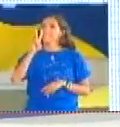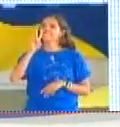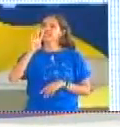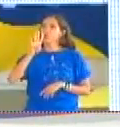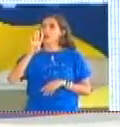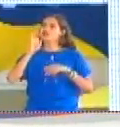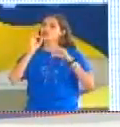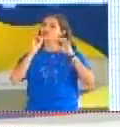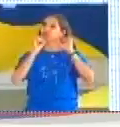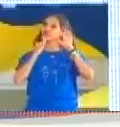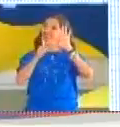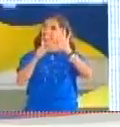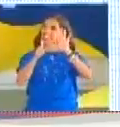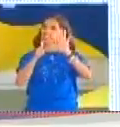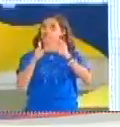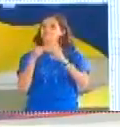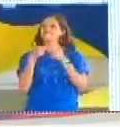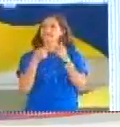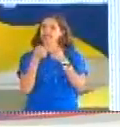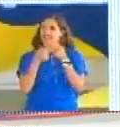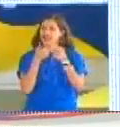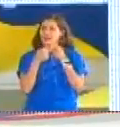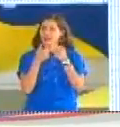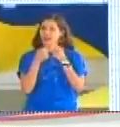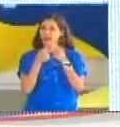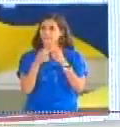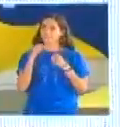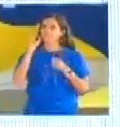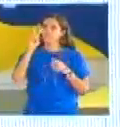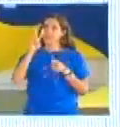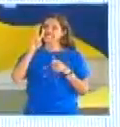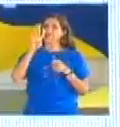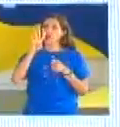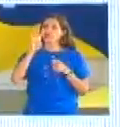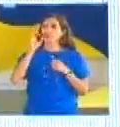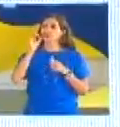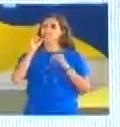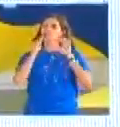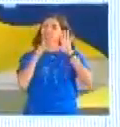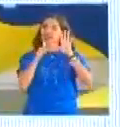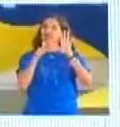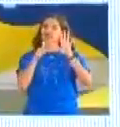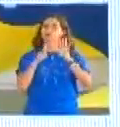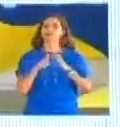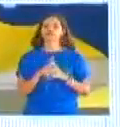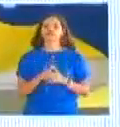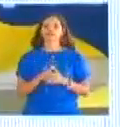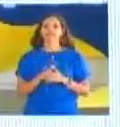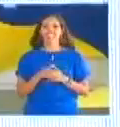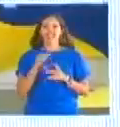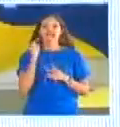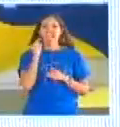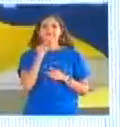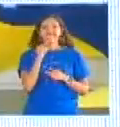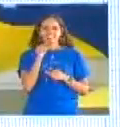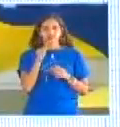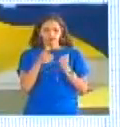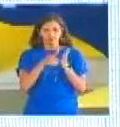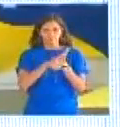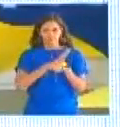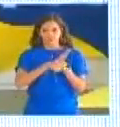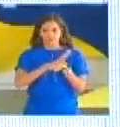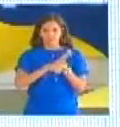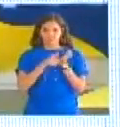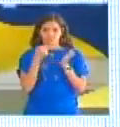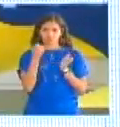2406 en el teléfono celular. Usted marca 2406. Ahí le aparece, le pone su cédula,